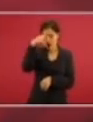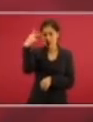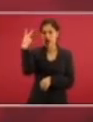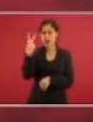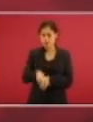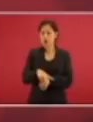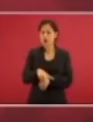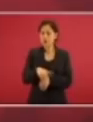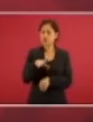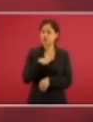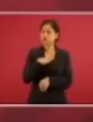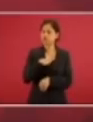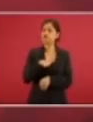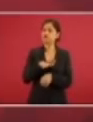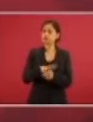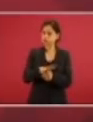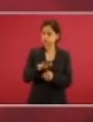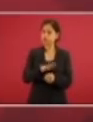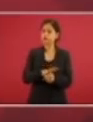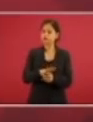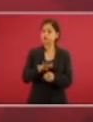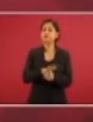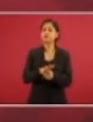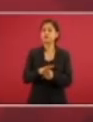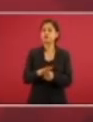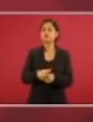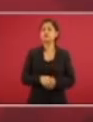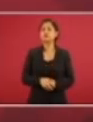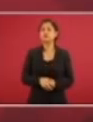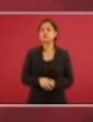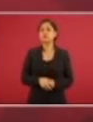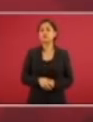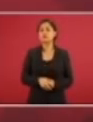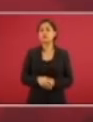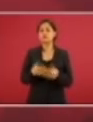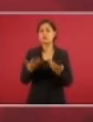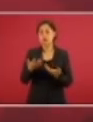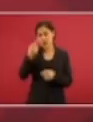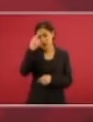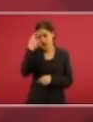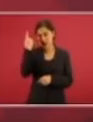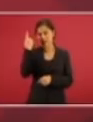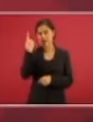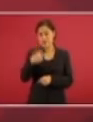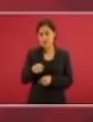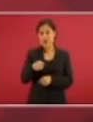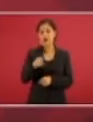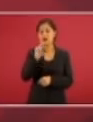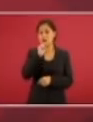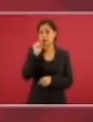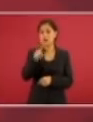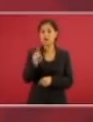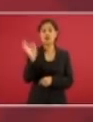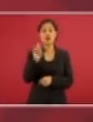un operativo para adquirir todos los bienes que se requieran en el extranjero. Está